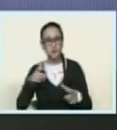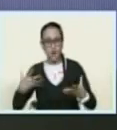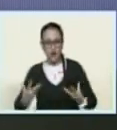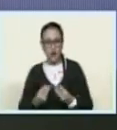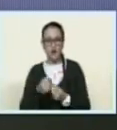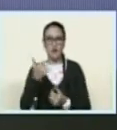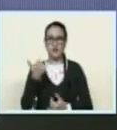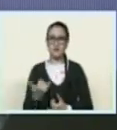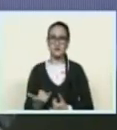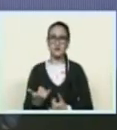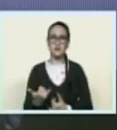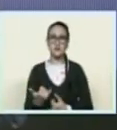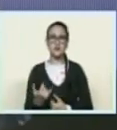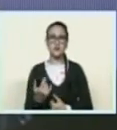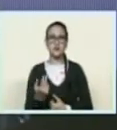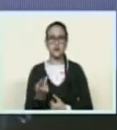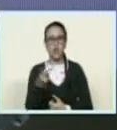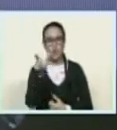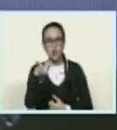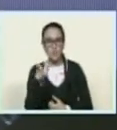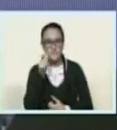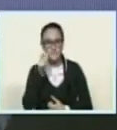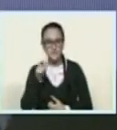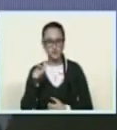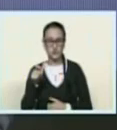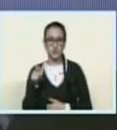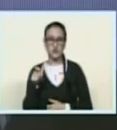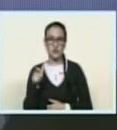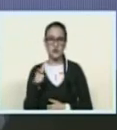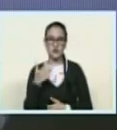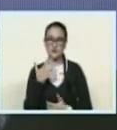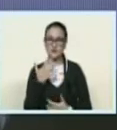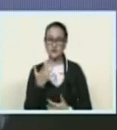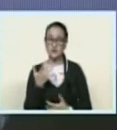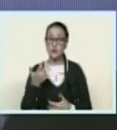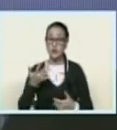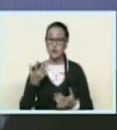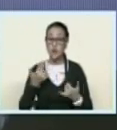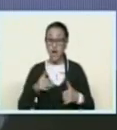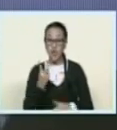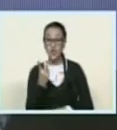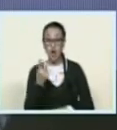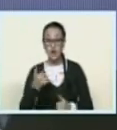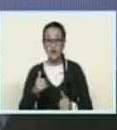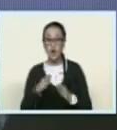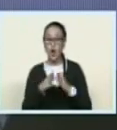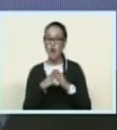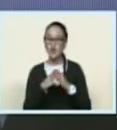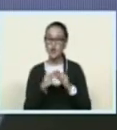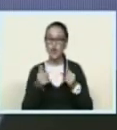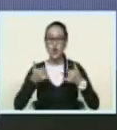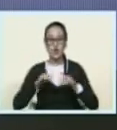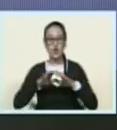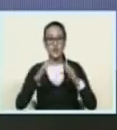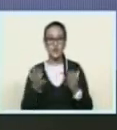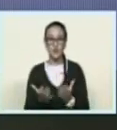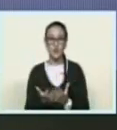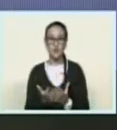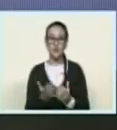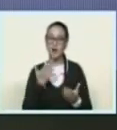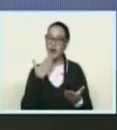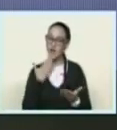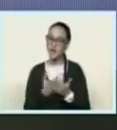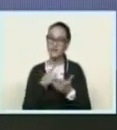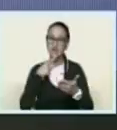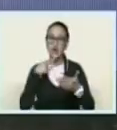acompañan, y en ellos dos, como decía Andrés Eloy Blanco, cuando uno tiene dos hijos, tiene todos los hijos del planeta. Gracias